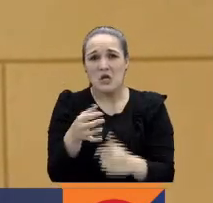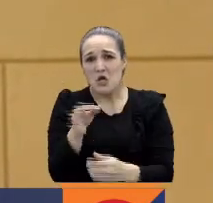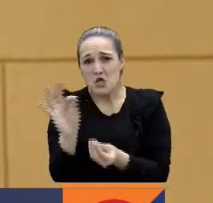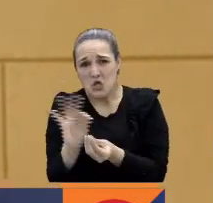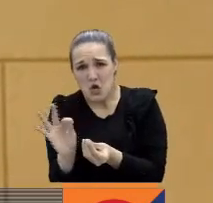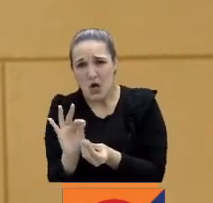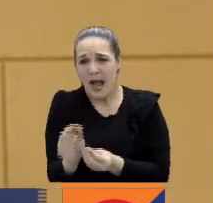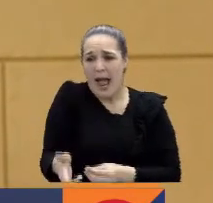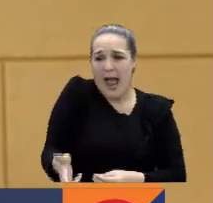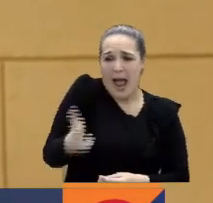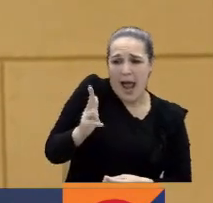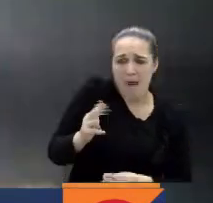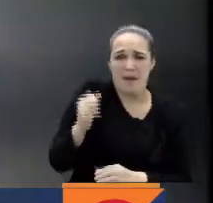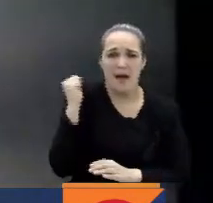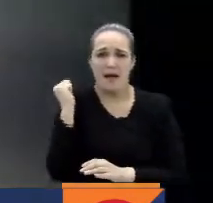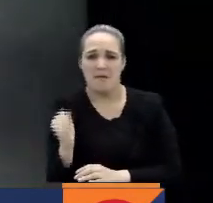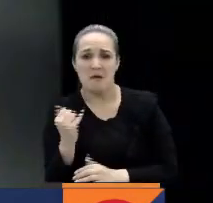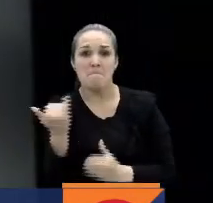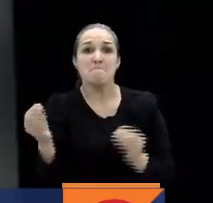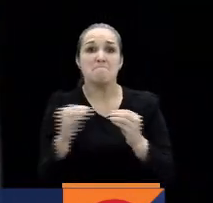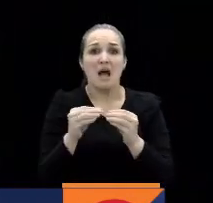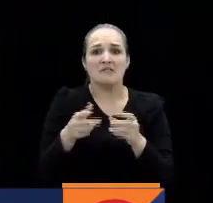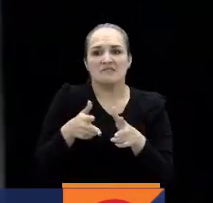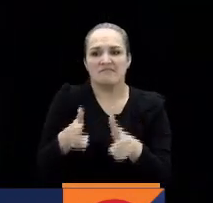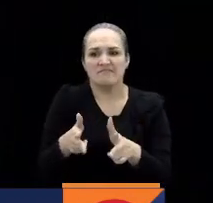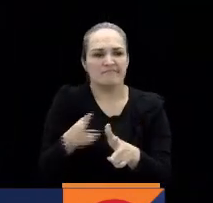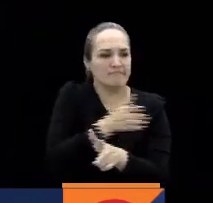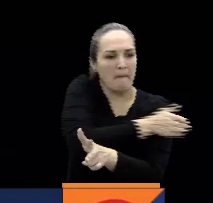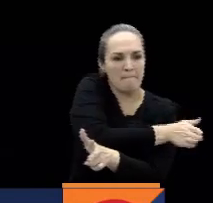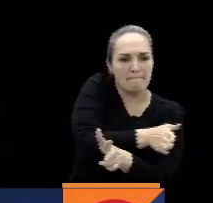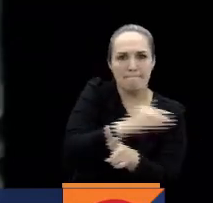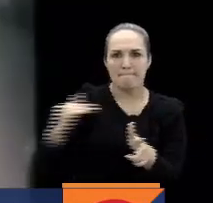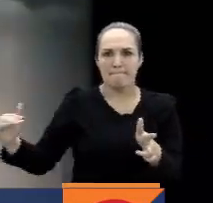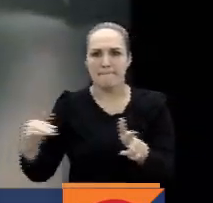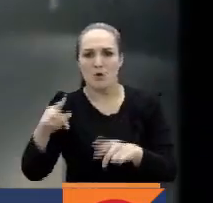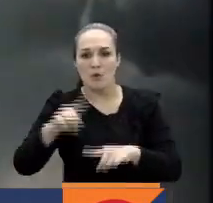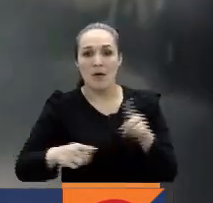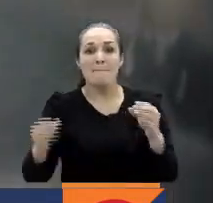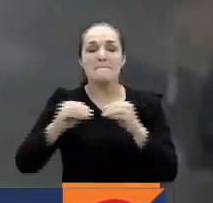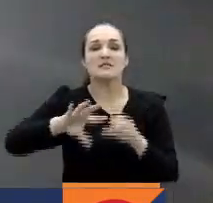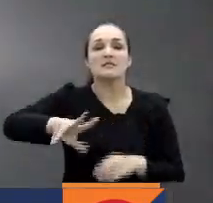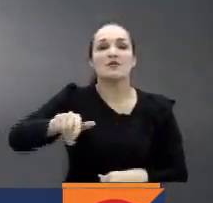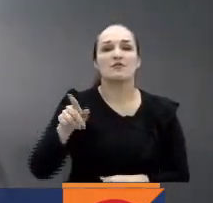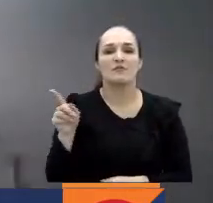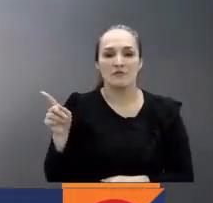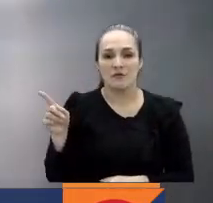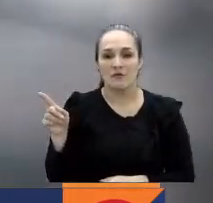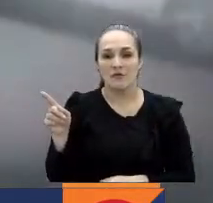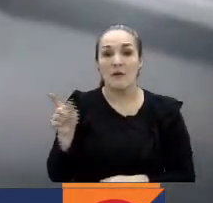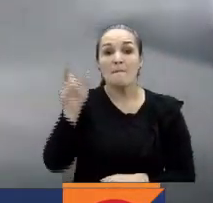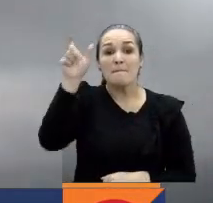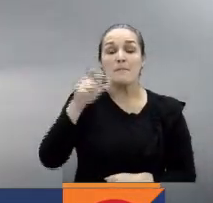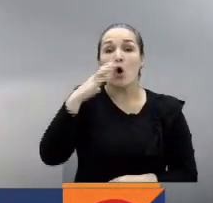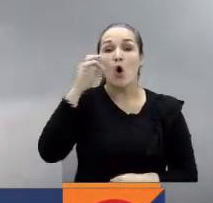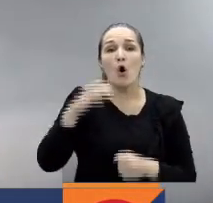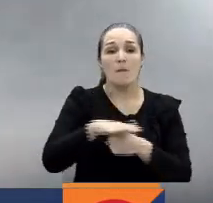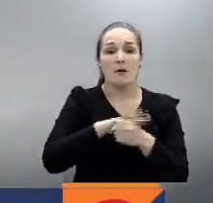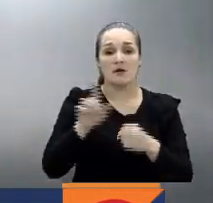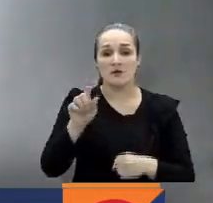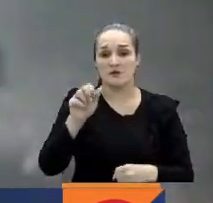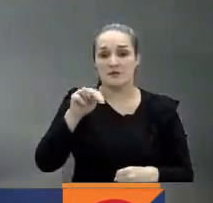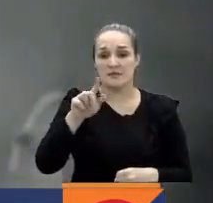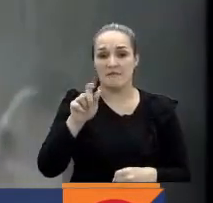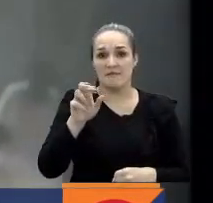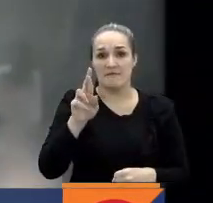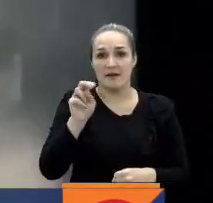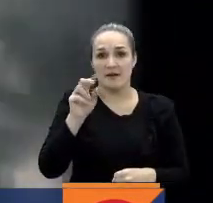rematar, bloqueo en las vías. Y al riesgo por las motos se sumaron los hurtos. Un hombre en el barrio San Fernando fue robado por un